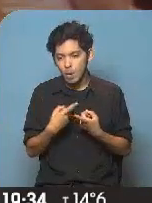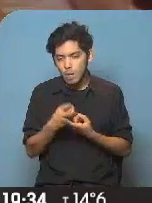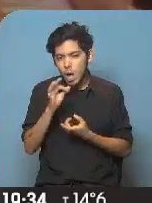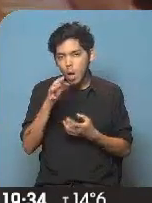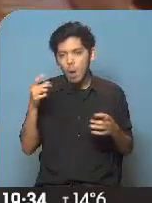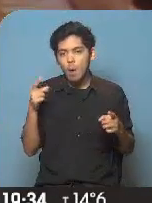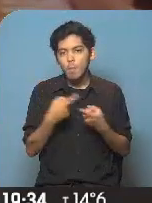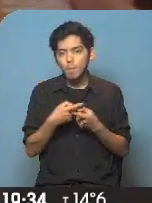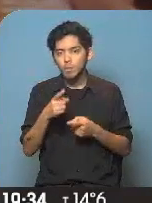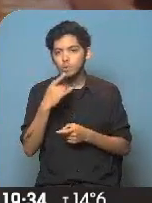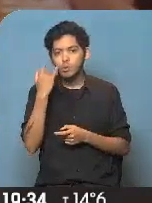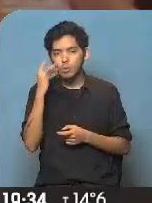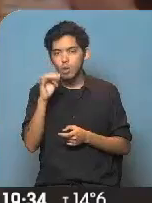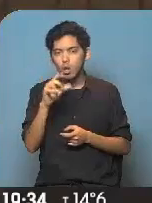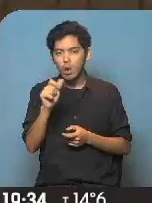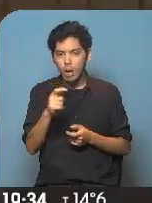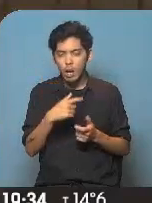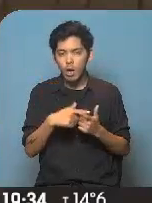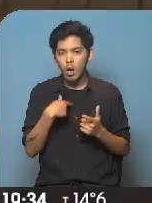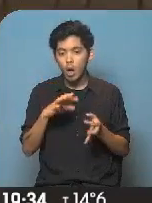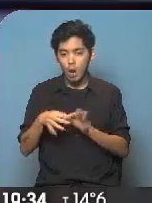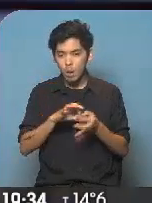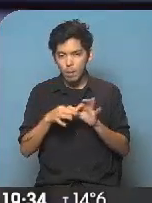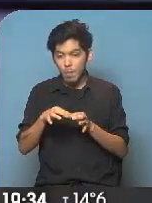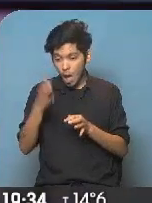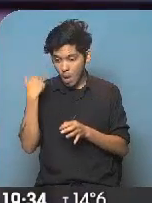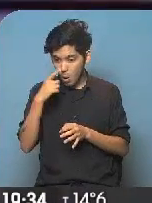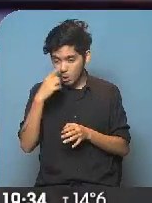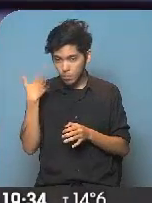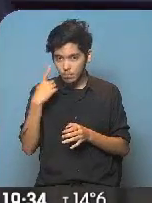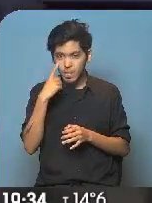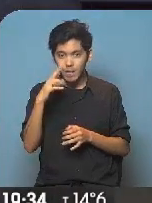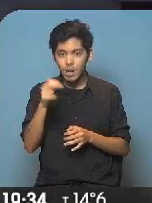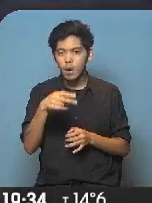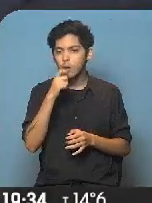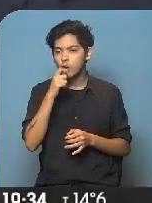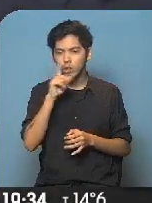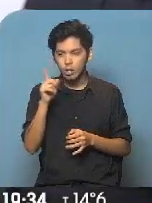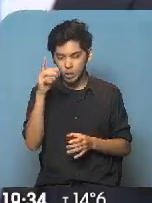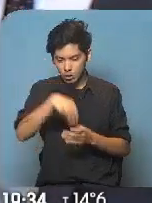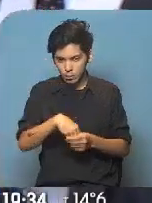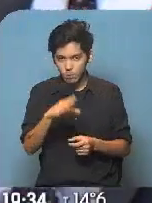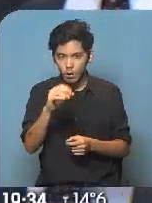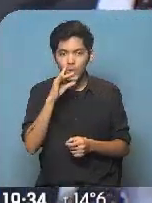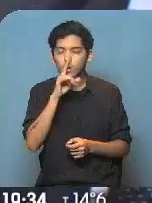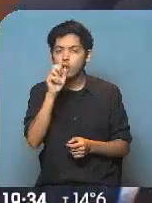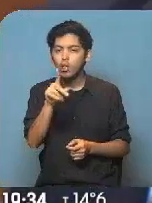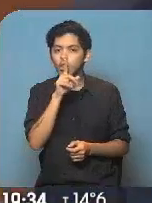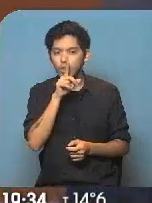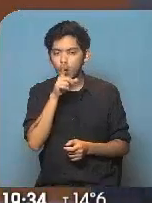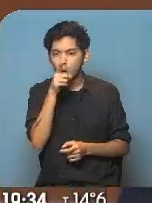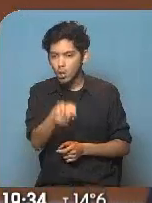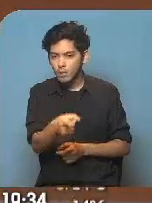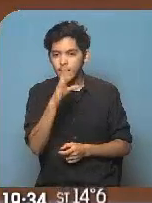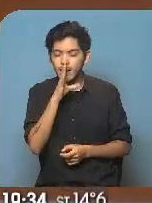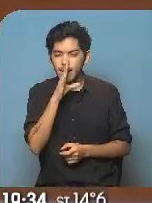entre judocas israelíes e iraníes. En la última Olimpiada hubo algo por el estilo. Irán se negó a participar. El boicot contra Israel viene mucho antes de